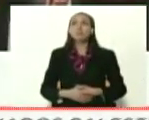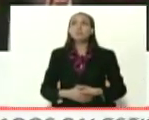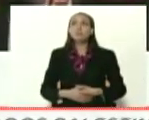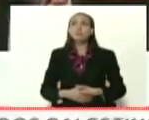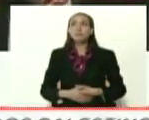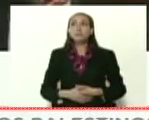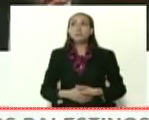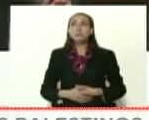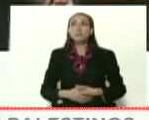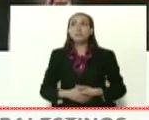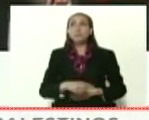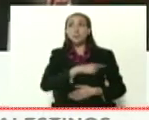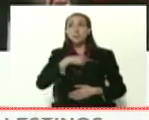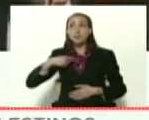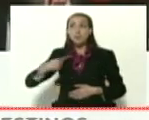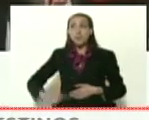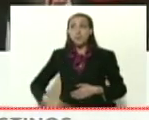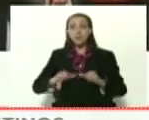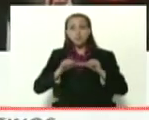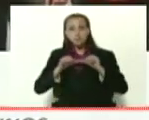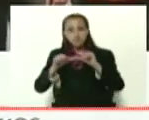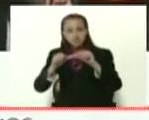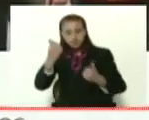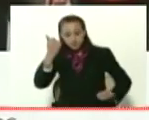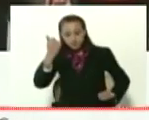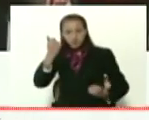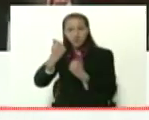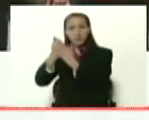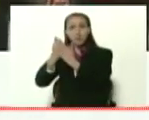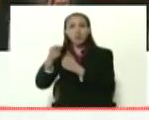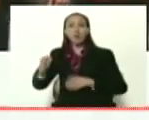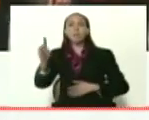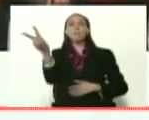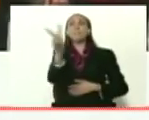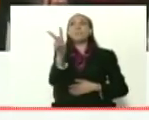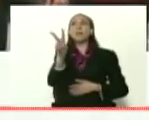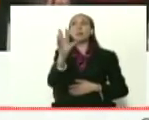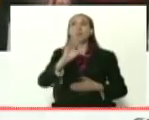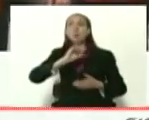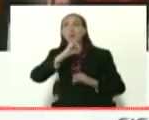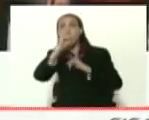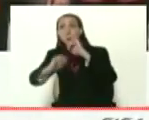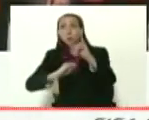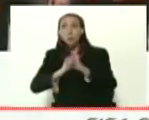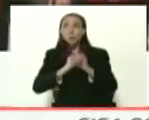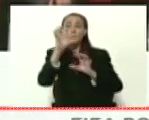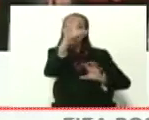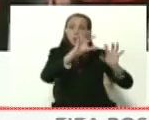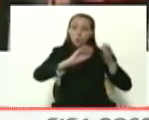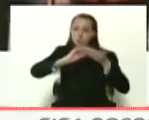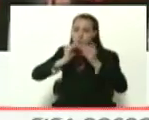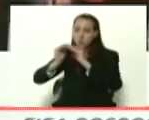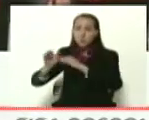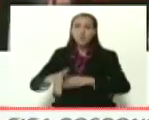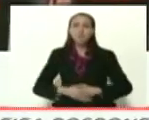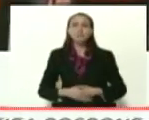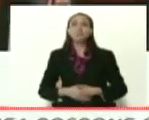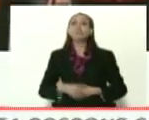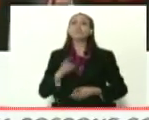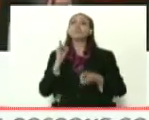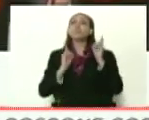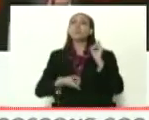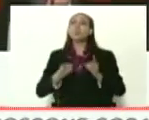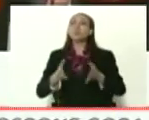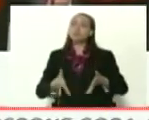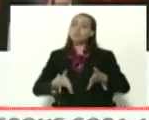China va a seguir apoyando a Venezuela, a la comunidad internacional, según su